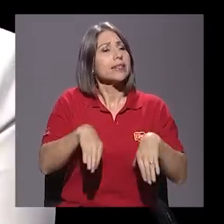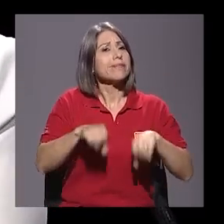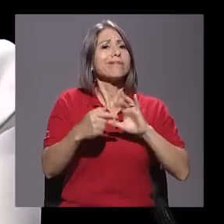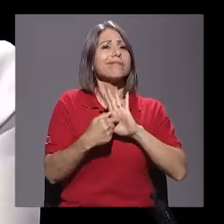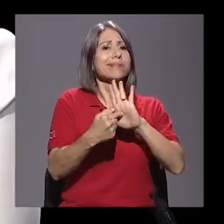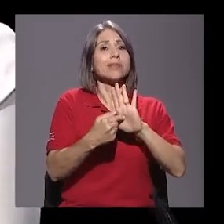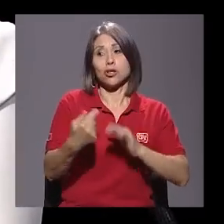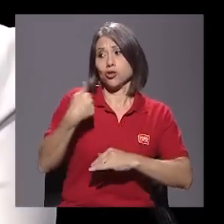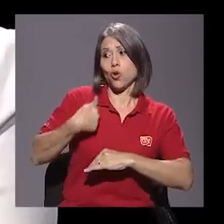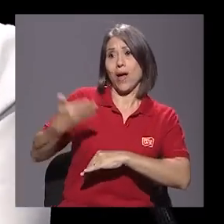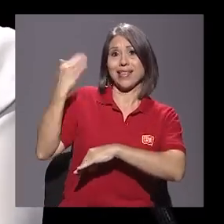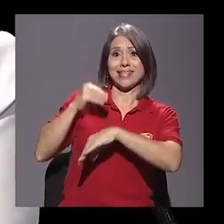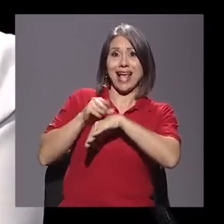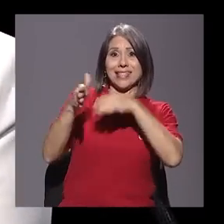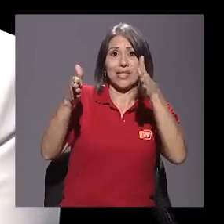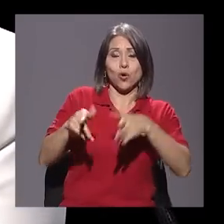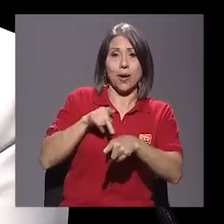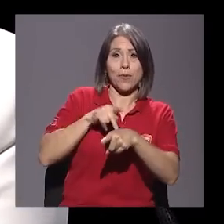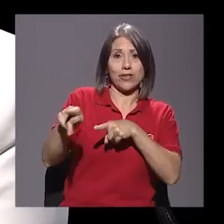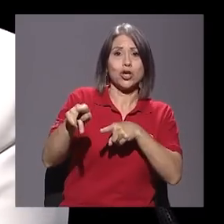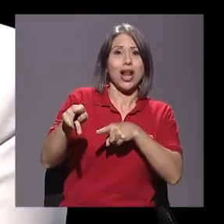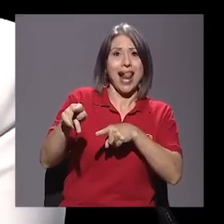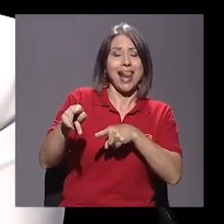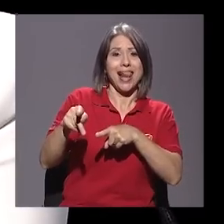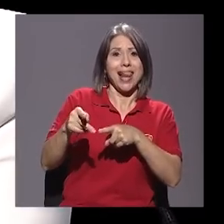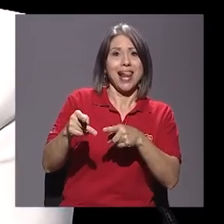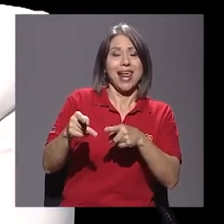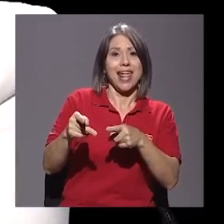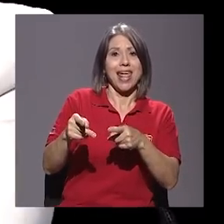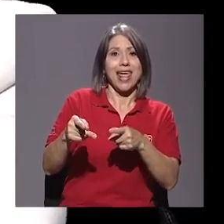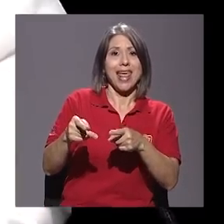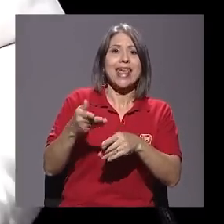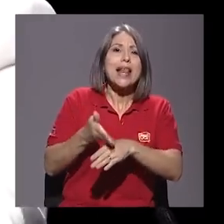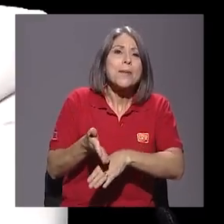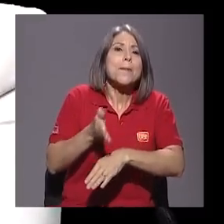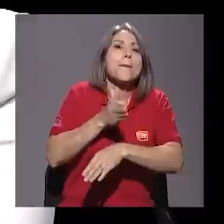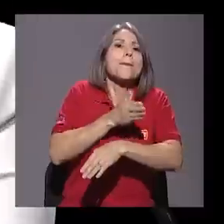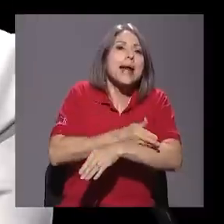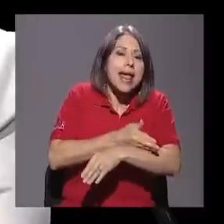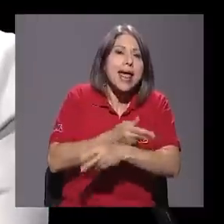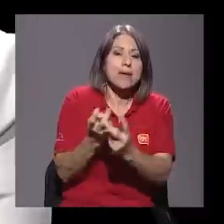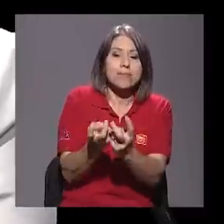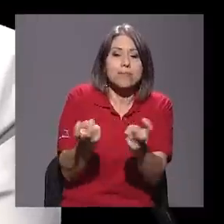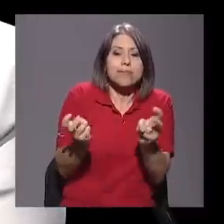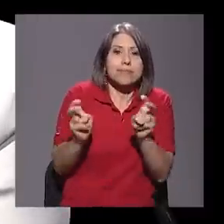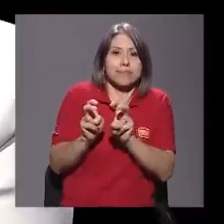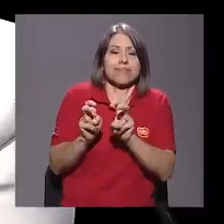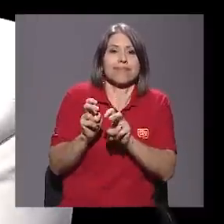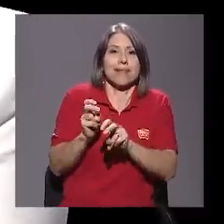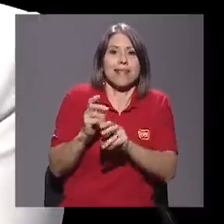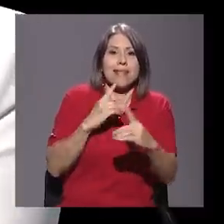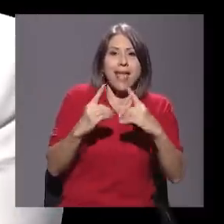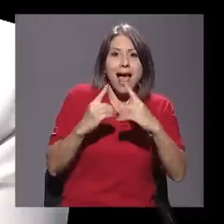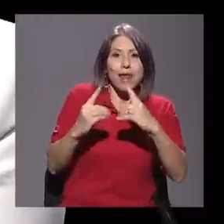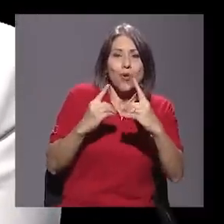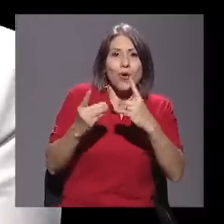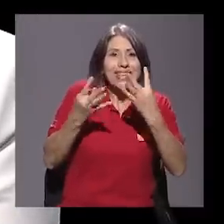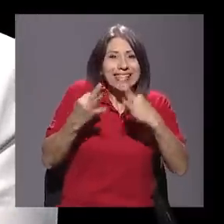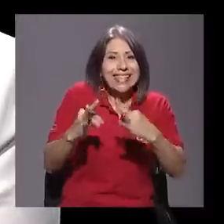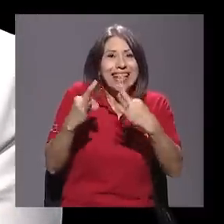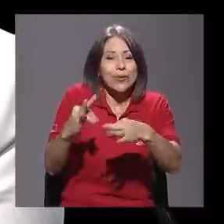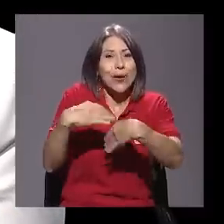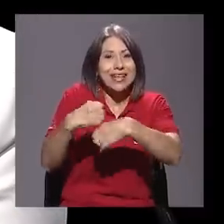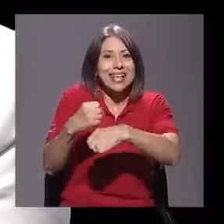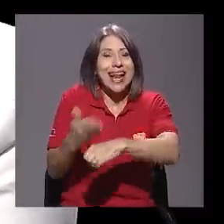asesora profesional en la mesa, en el pre-mesa de diálogo que se intentó antes